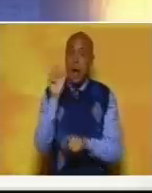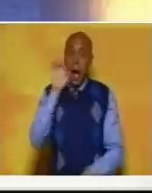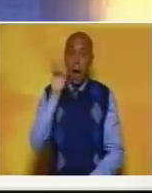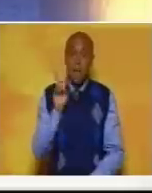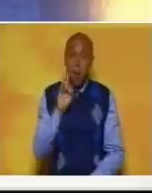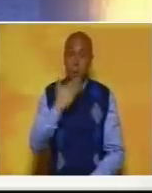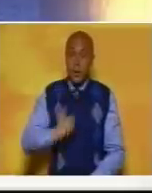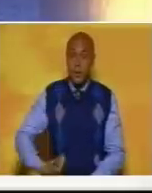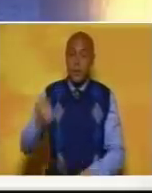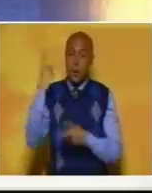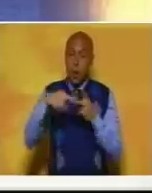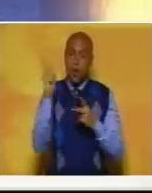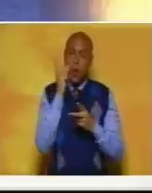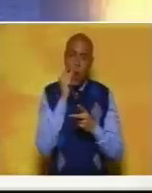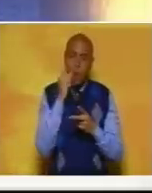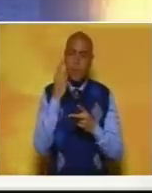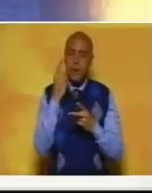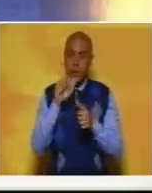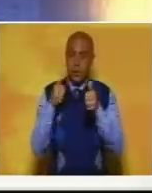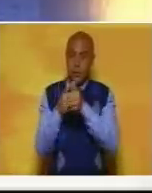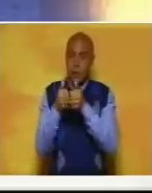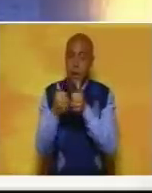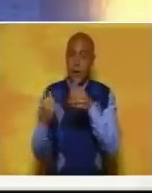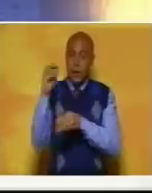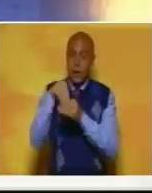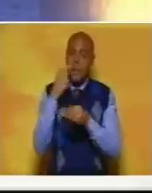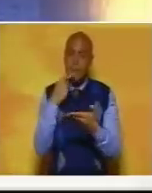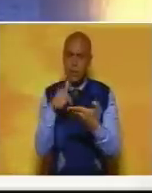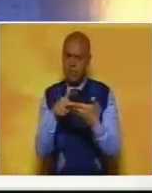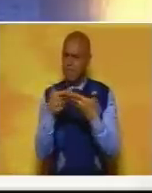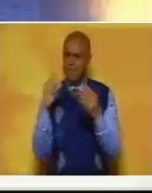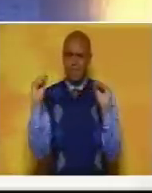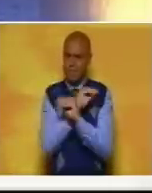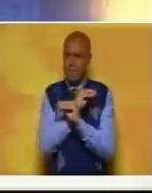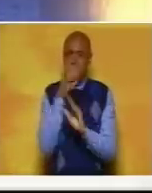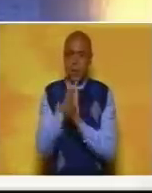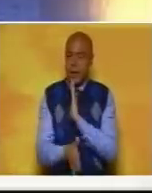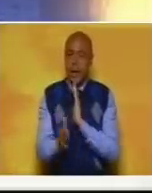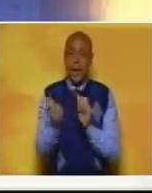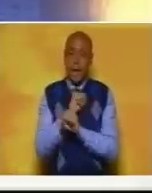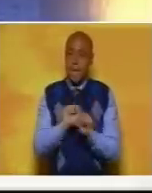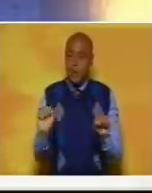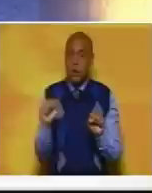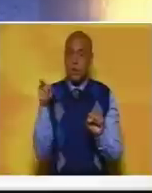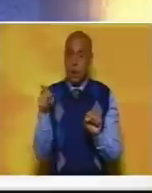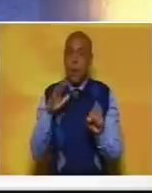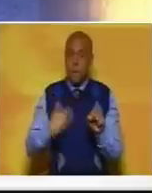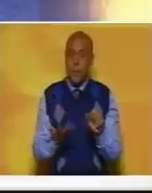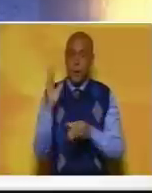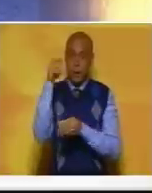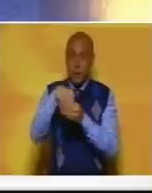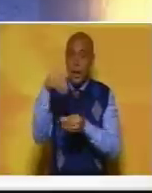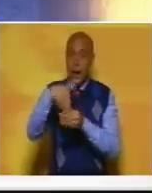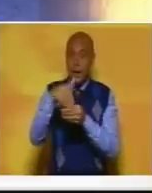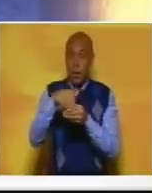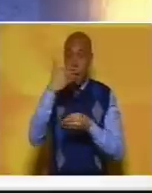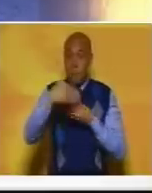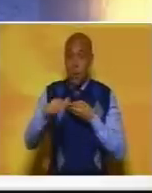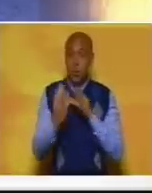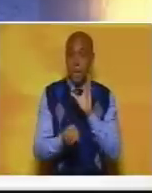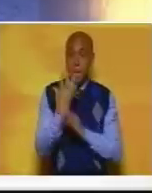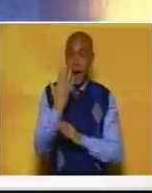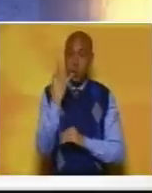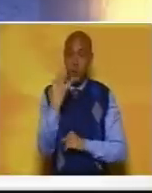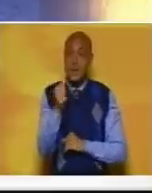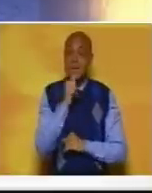Morales y su ex canciller Diego Pari por no cumplir con los requisitos necesarios para presentarse a las elecciones el próximo 3 de mayo, según